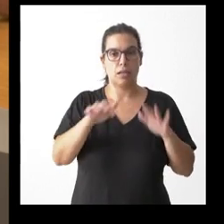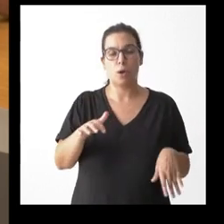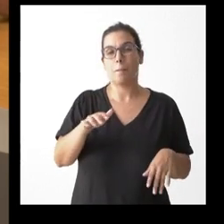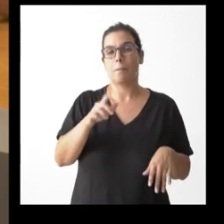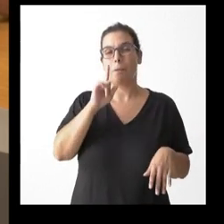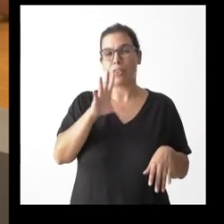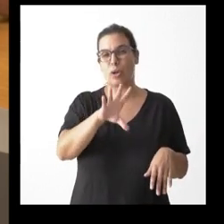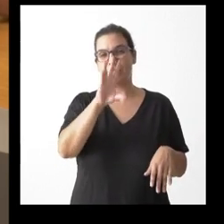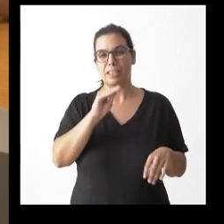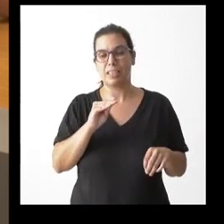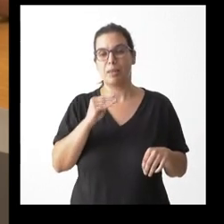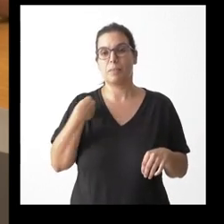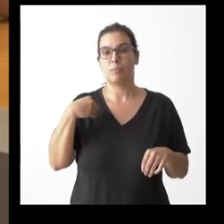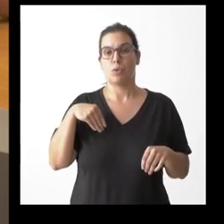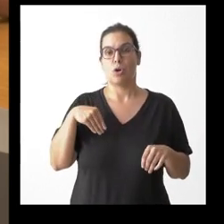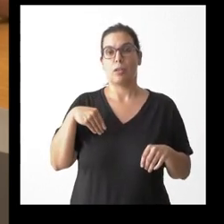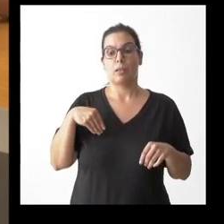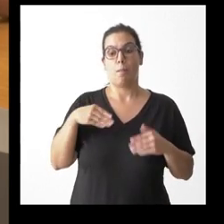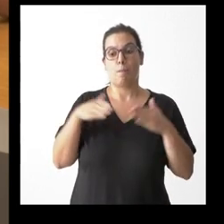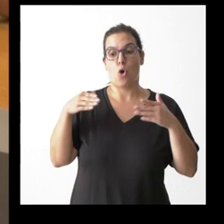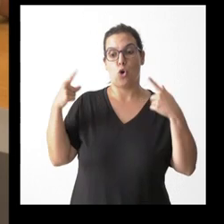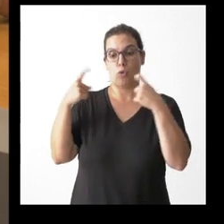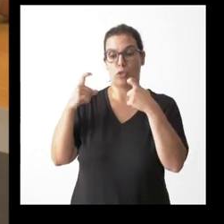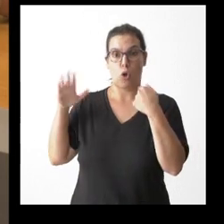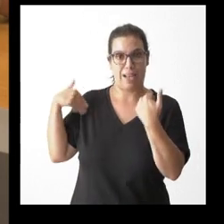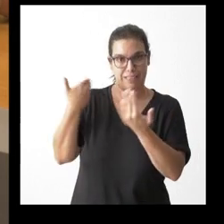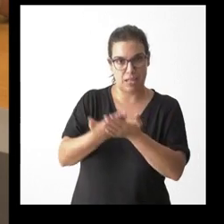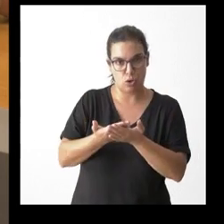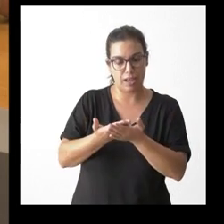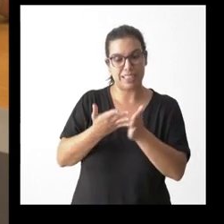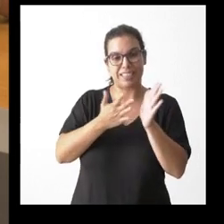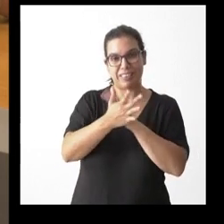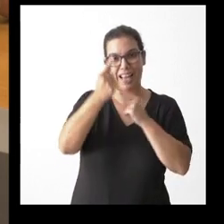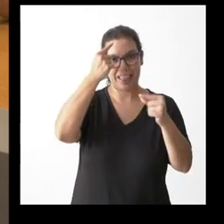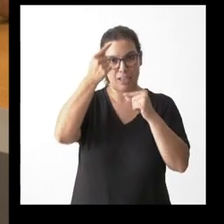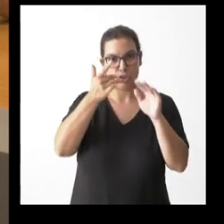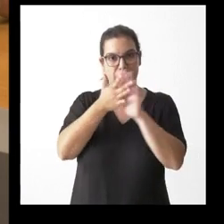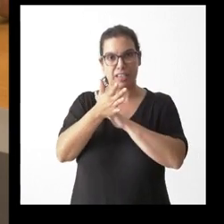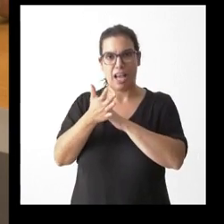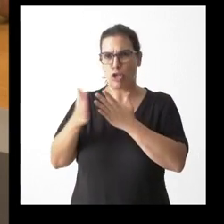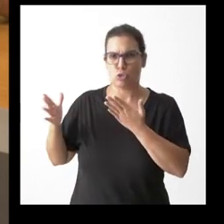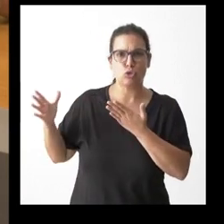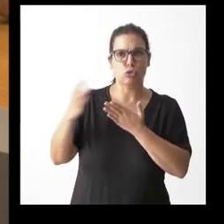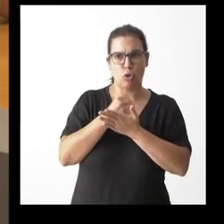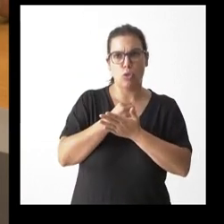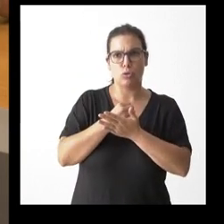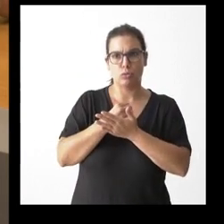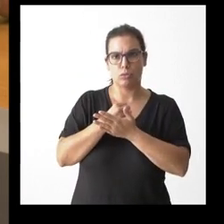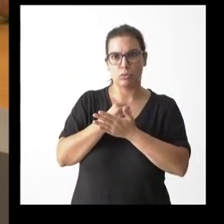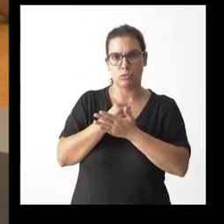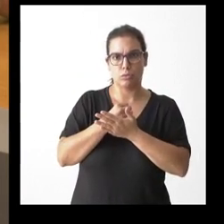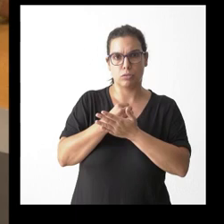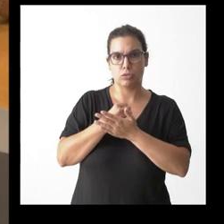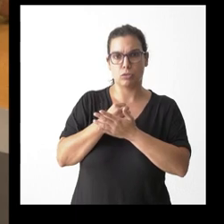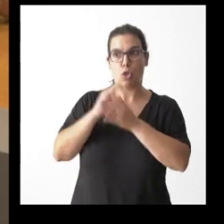entenderle algo así como desde el inicio del conflicto. Entonces, yo no sé si ese dato es de todos los que han llegado, los 3.000. Los que hay a día de hoy. Los que hay a día